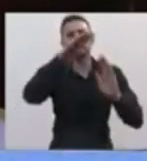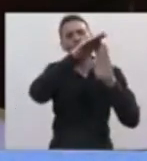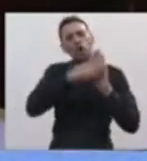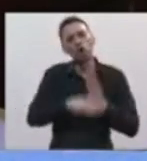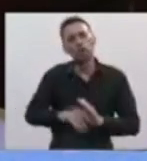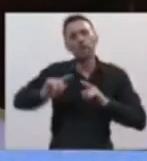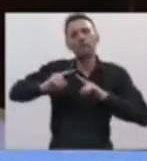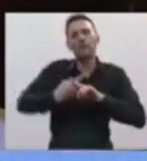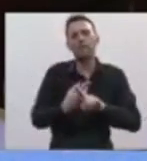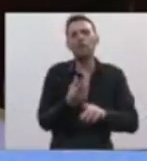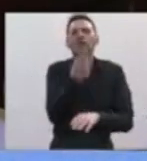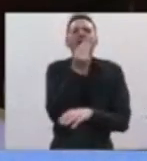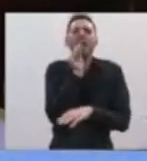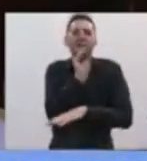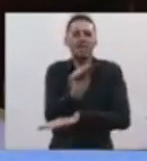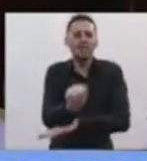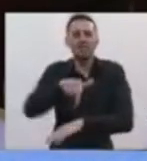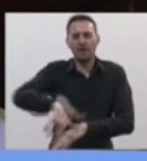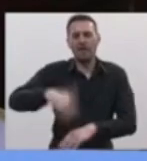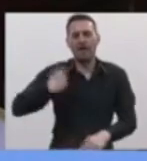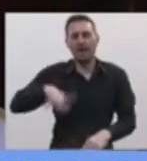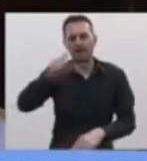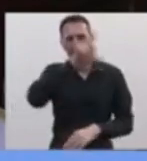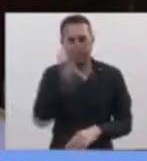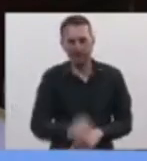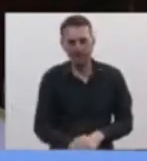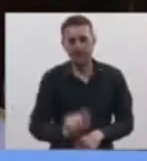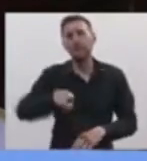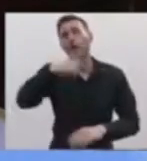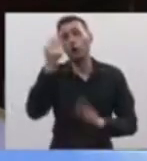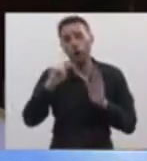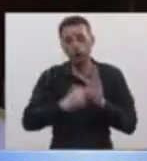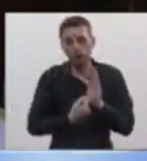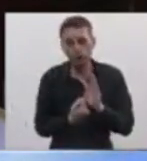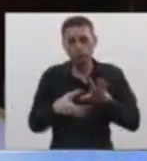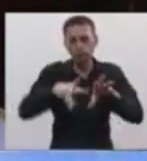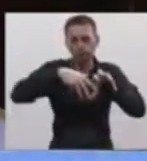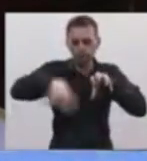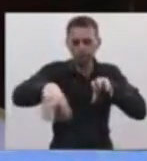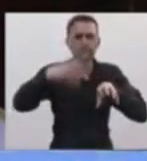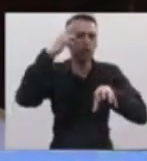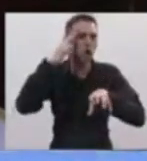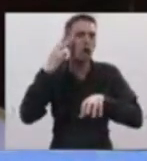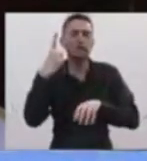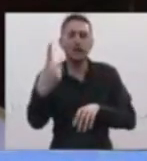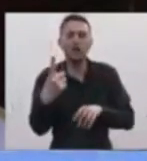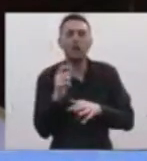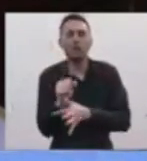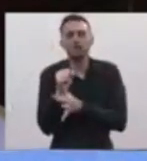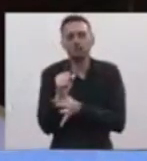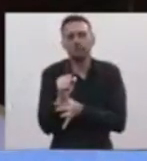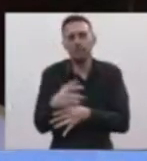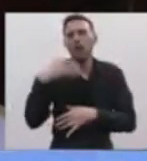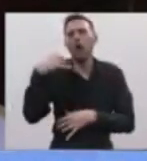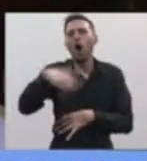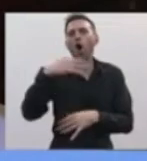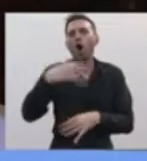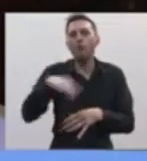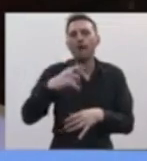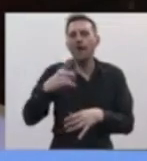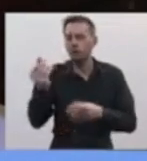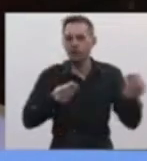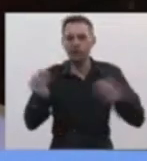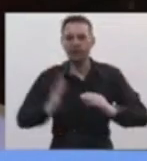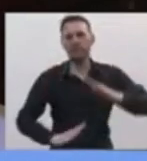política alimentaria de la argentina otro ítem jurisdicción 91 la famosa obligaciones a cargo del tesoro